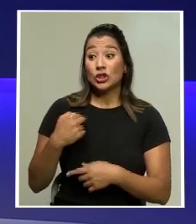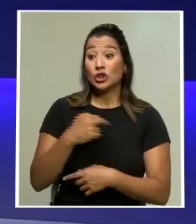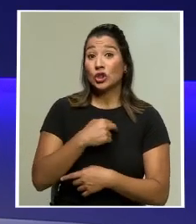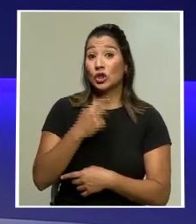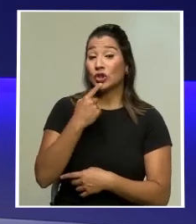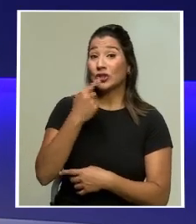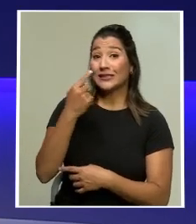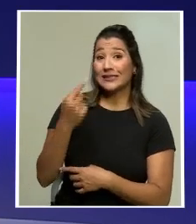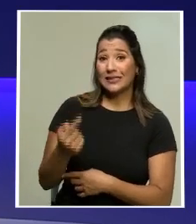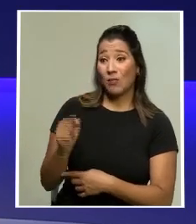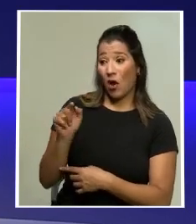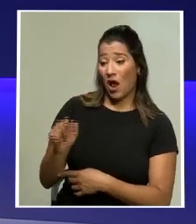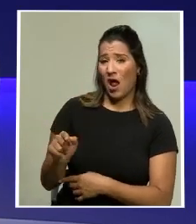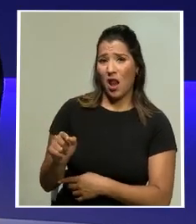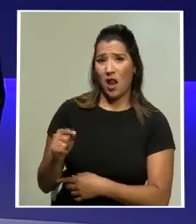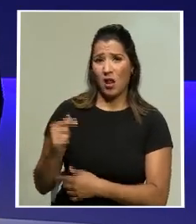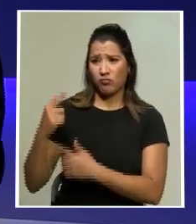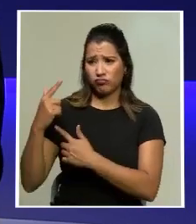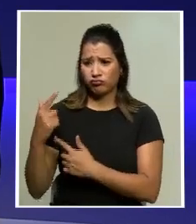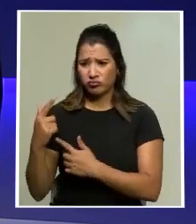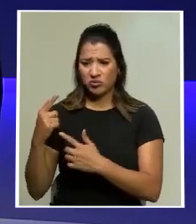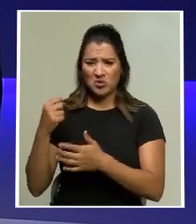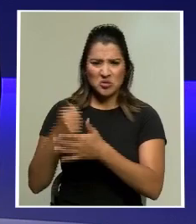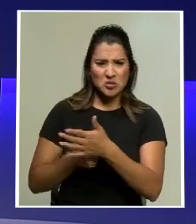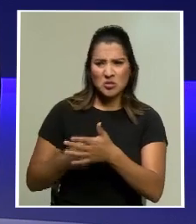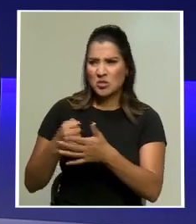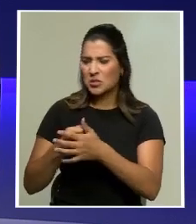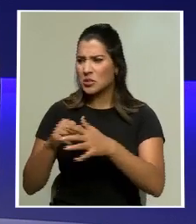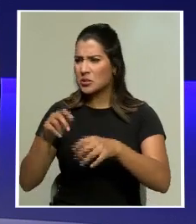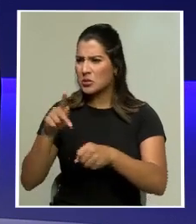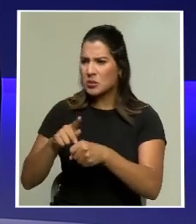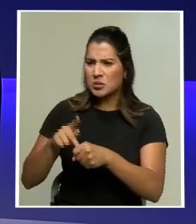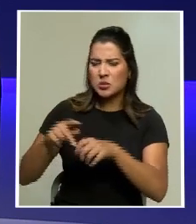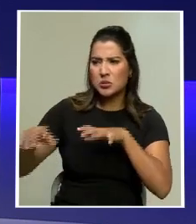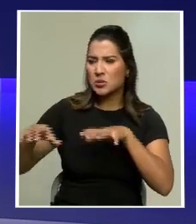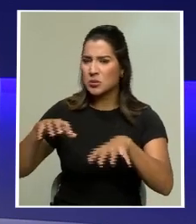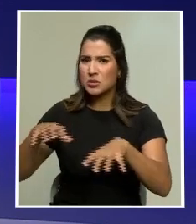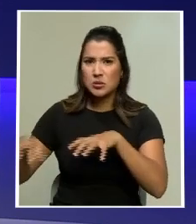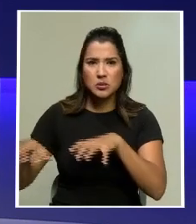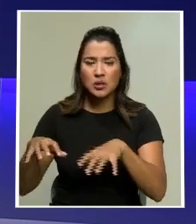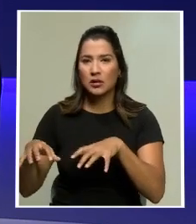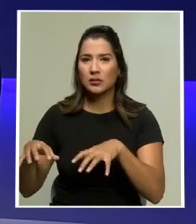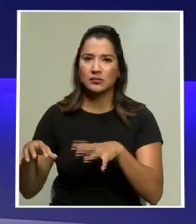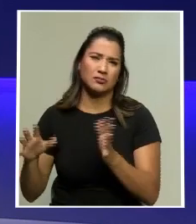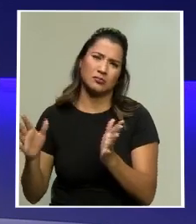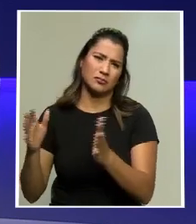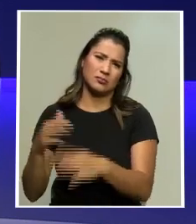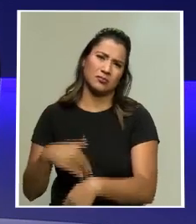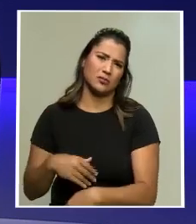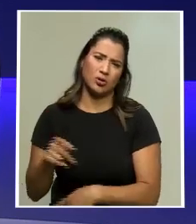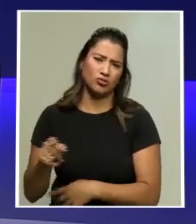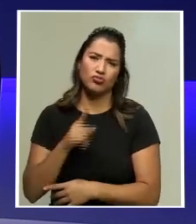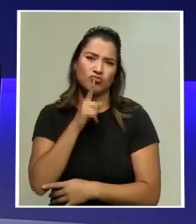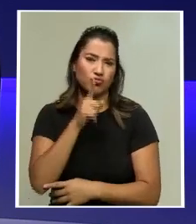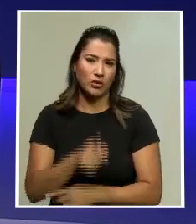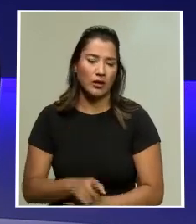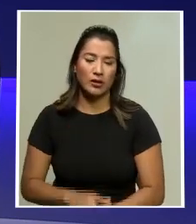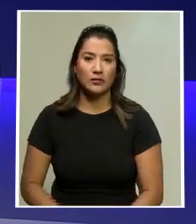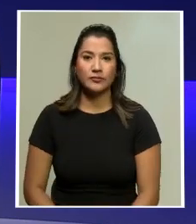un militante, un activista del Farabundo, es una distorsión.